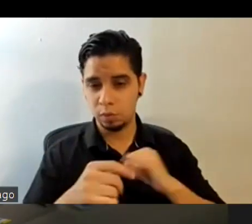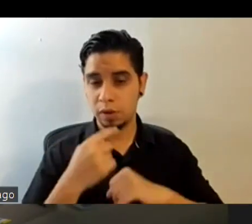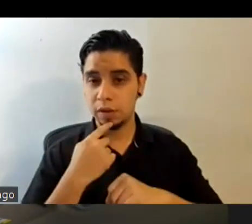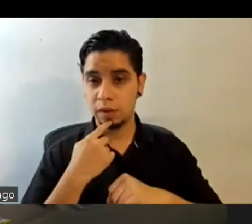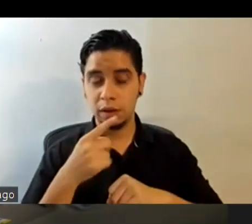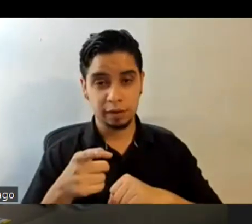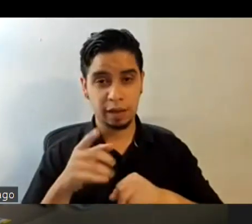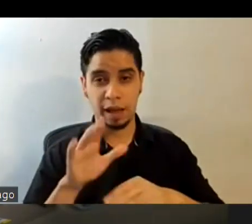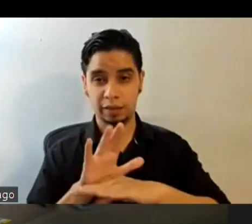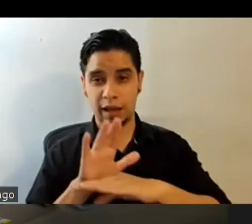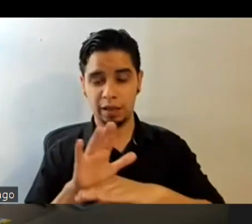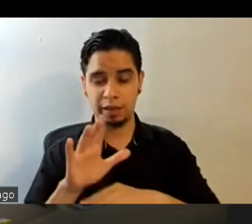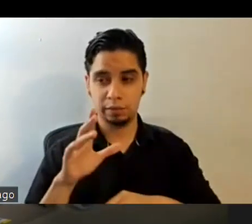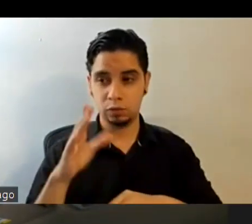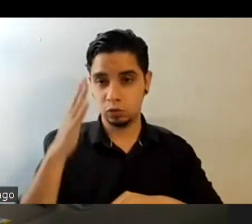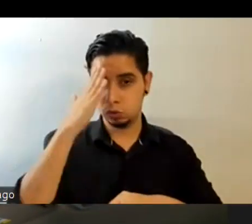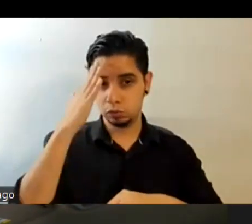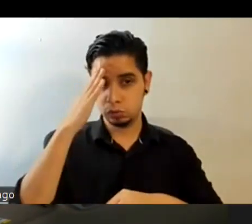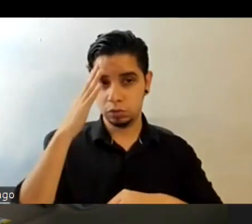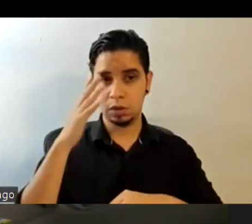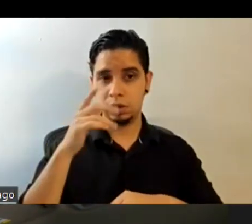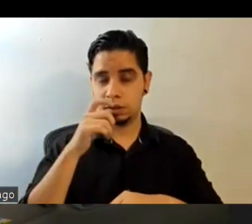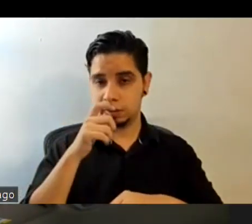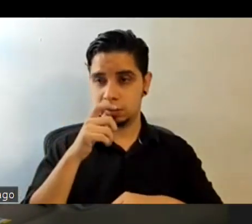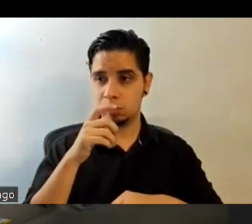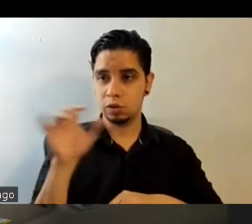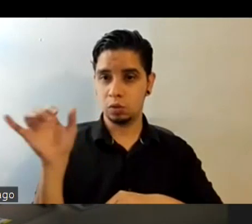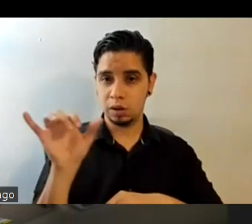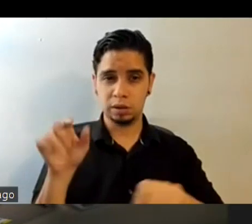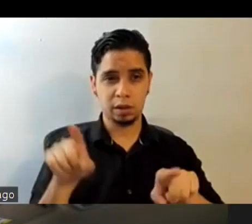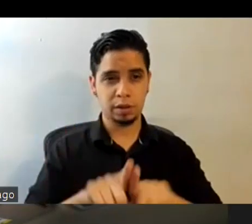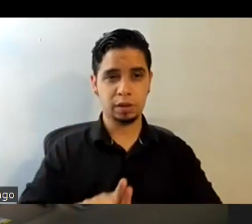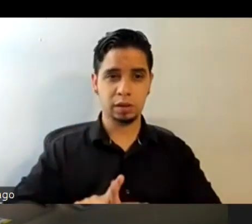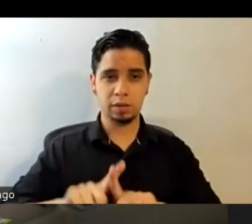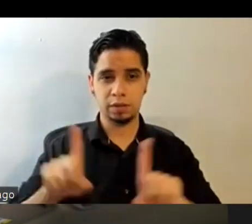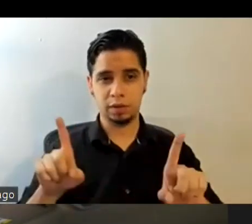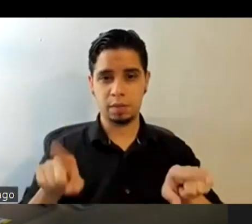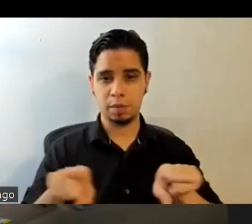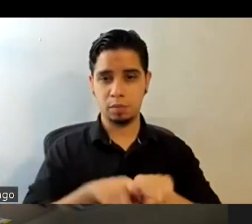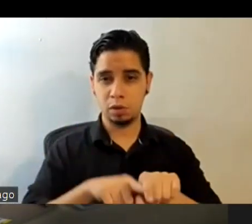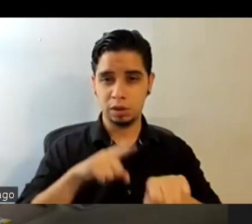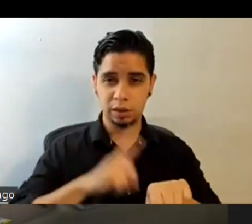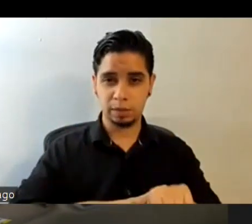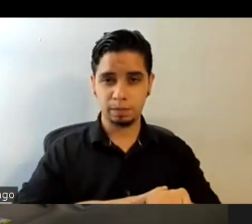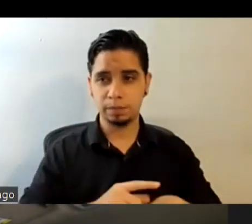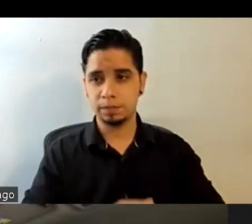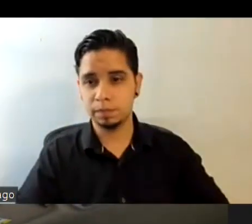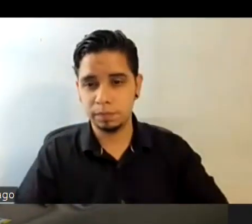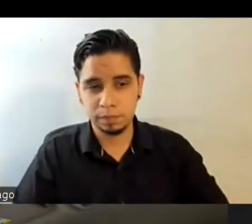Aquella tarde descubrió cuán parecidos y diferentes eran a la vez.